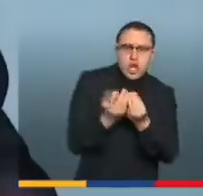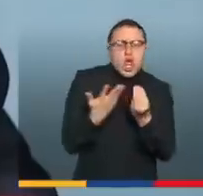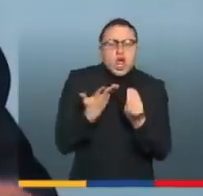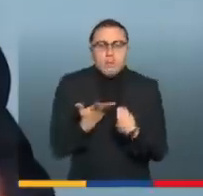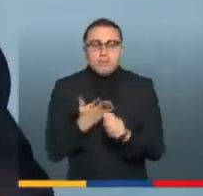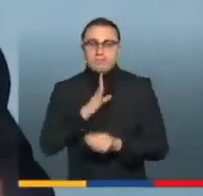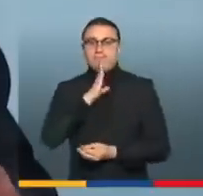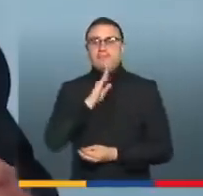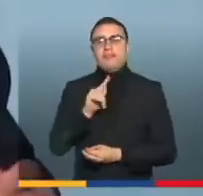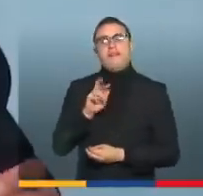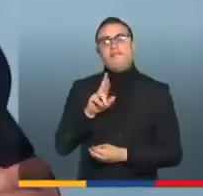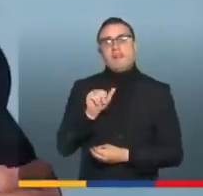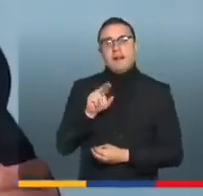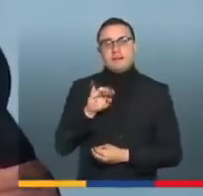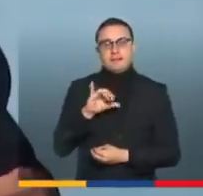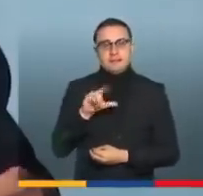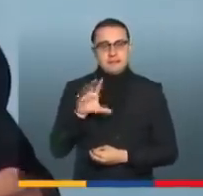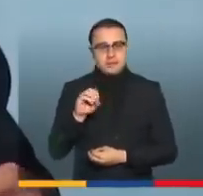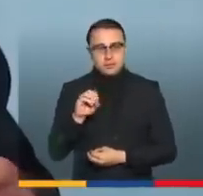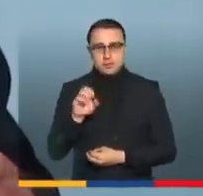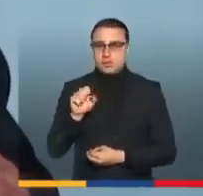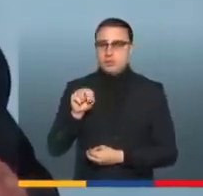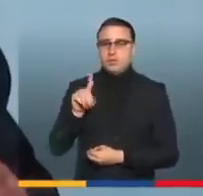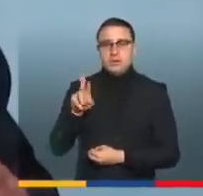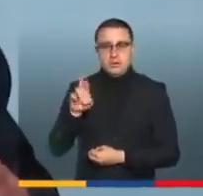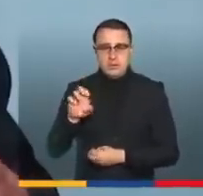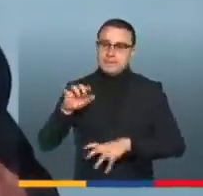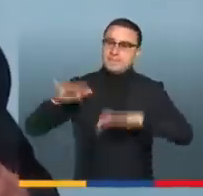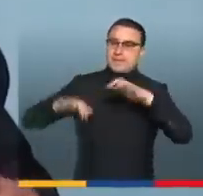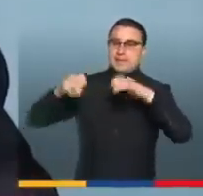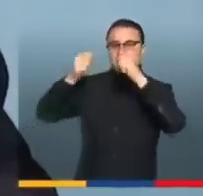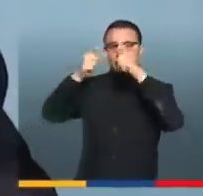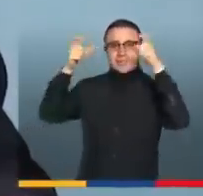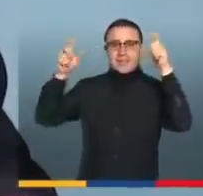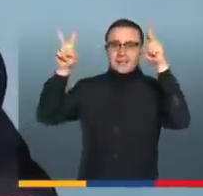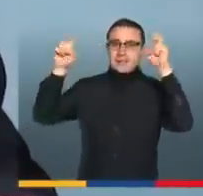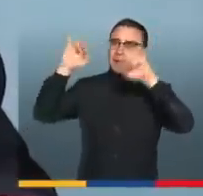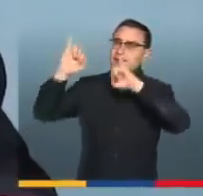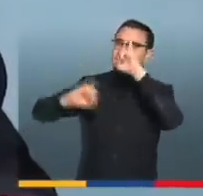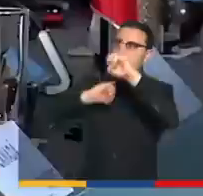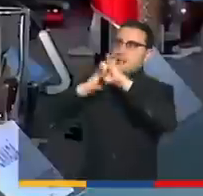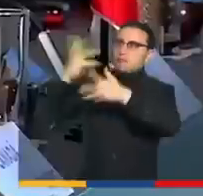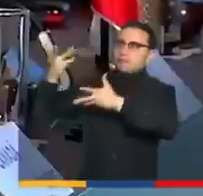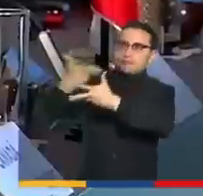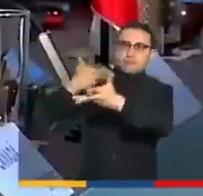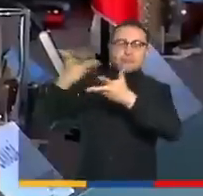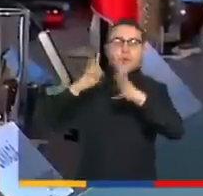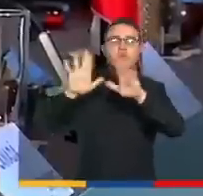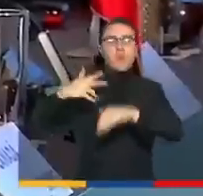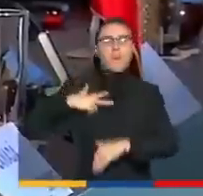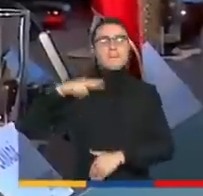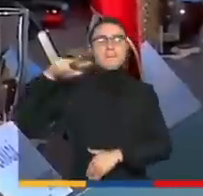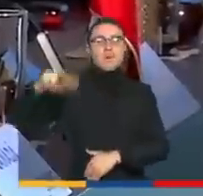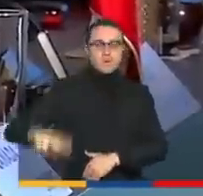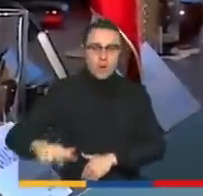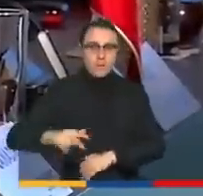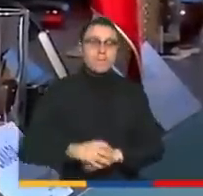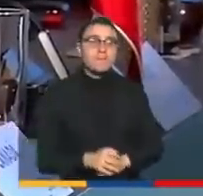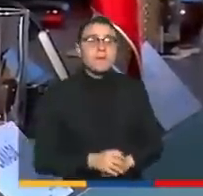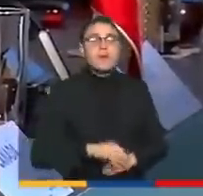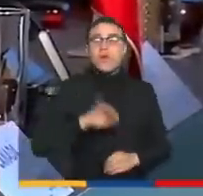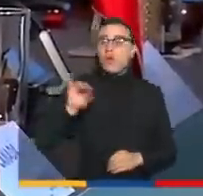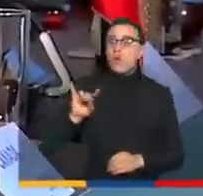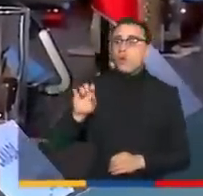través de Francisco André, secretario del Estado para Asuntos Exteriores y Cooperación de Portugal. Juan